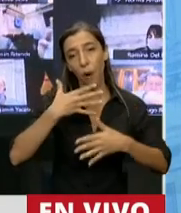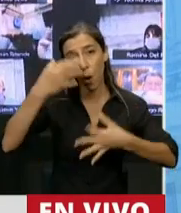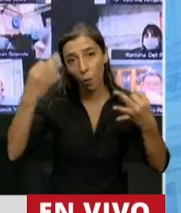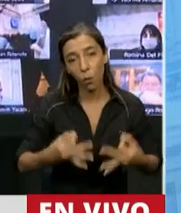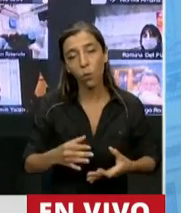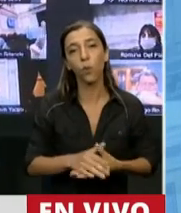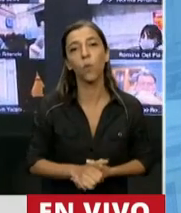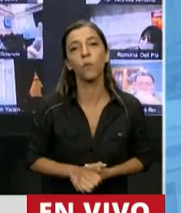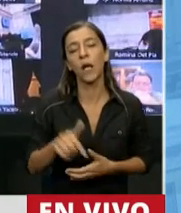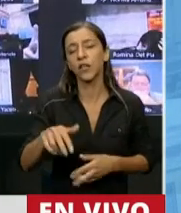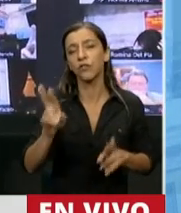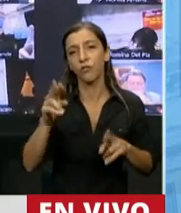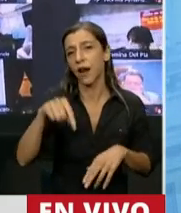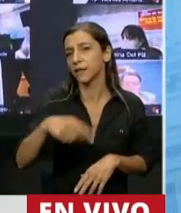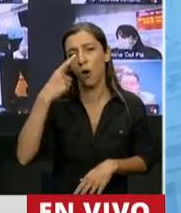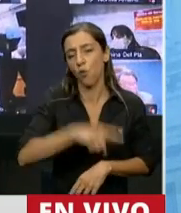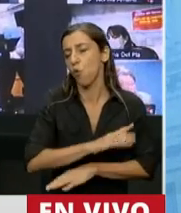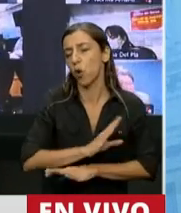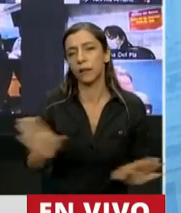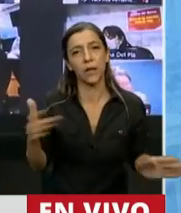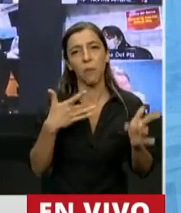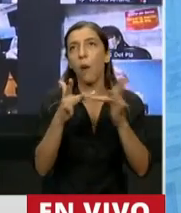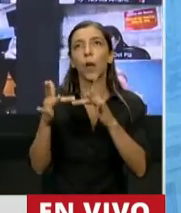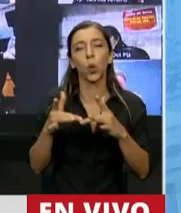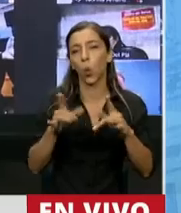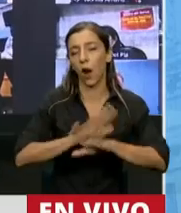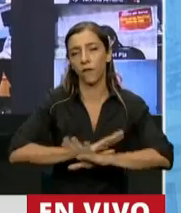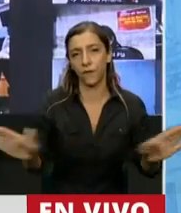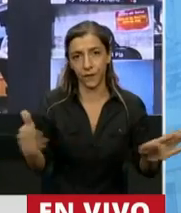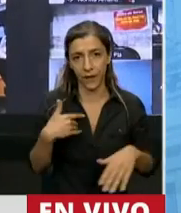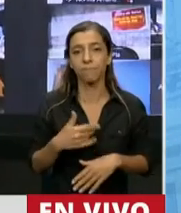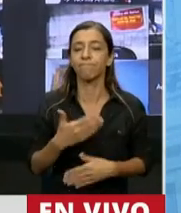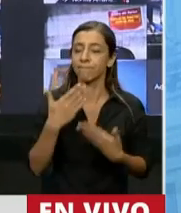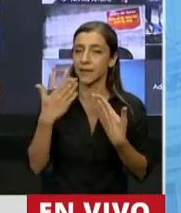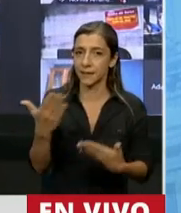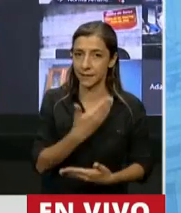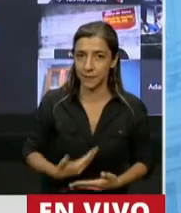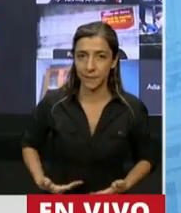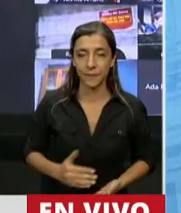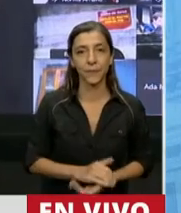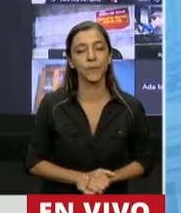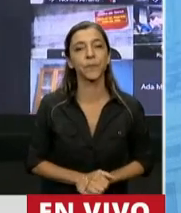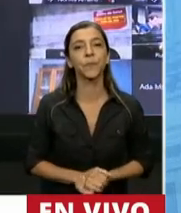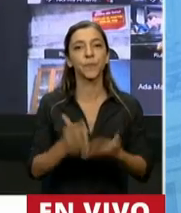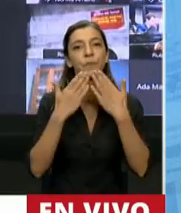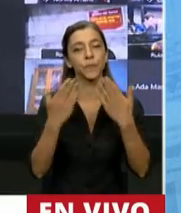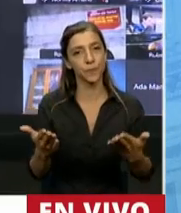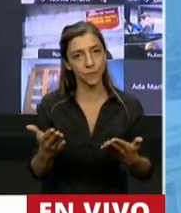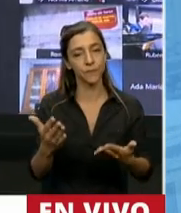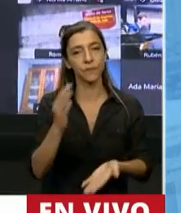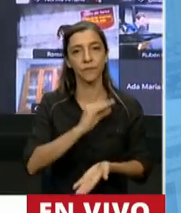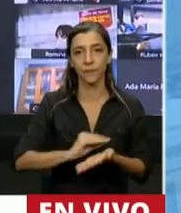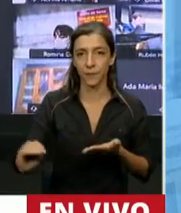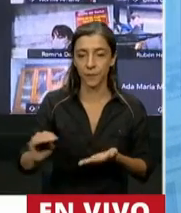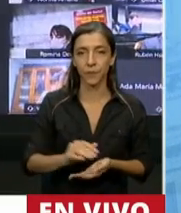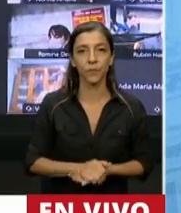realmente la última vez y que no haya expulsión de ningún tipo gracias al señor presidente muchas gracias diputados a